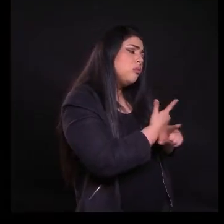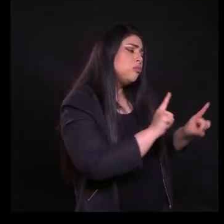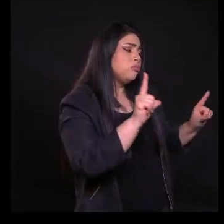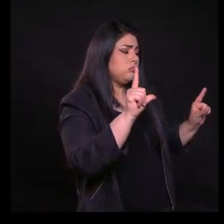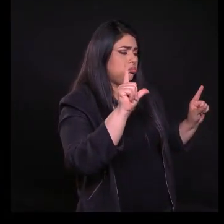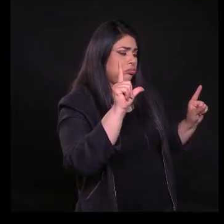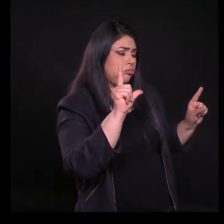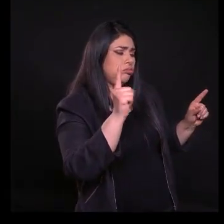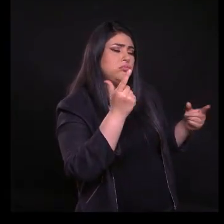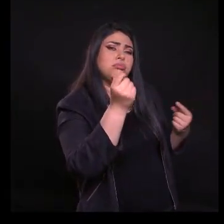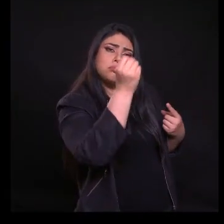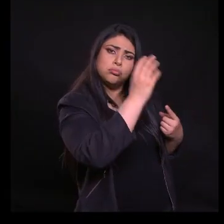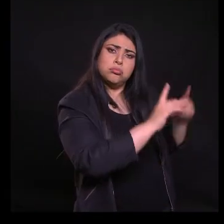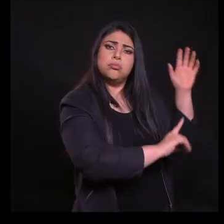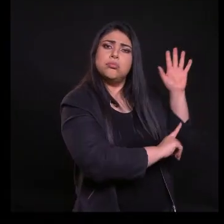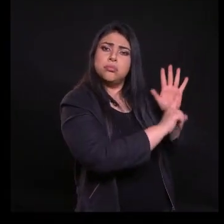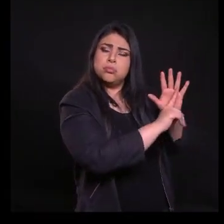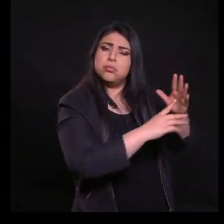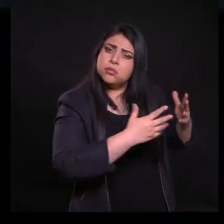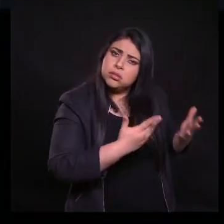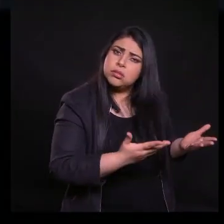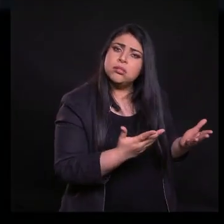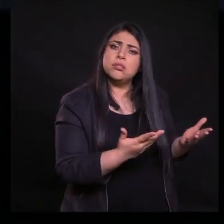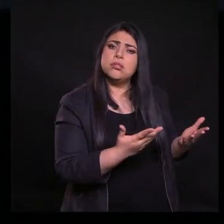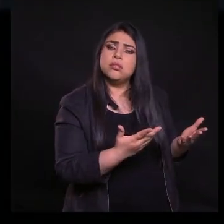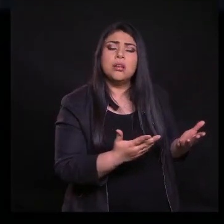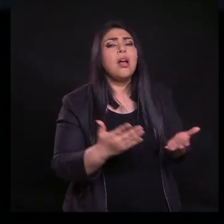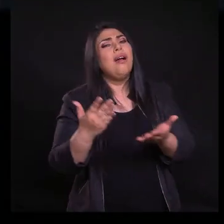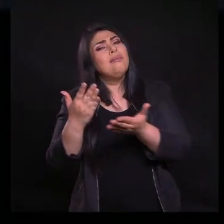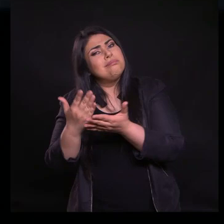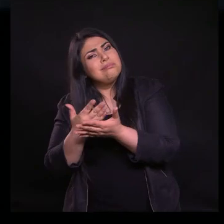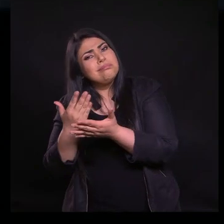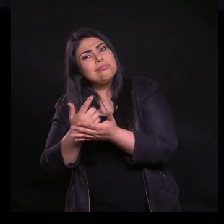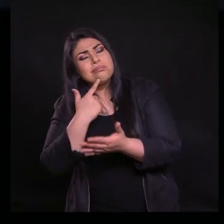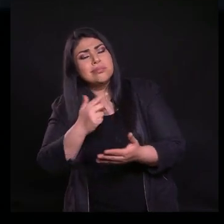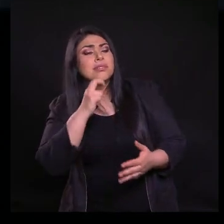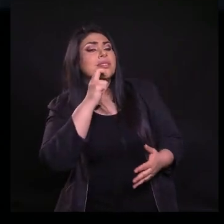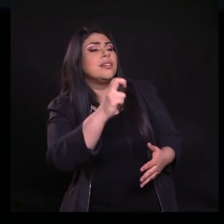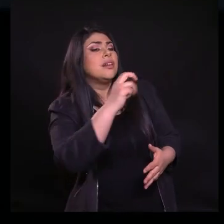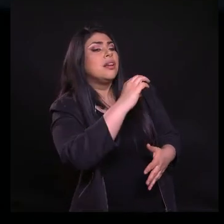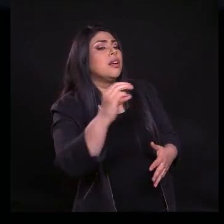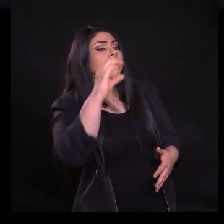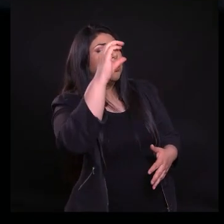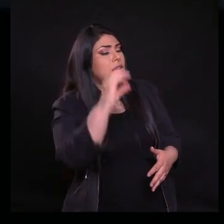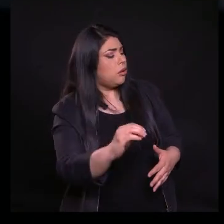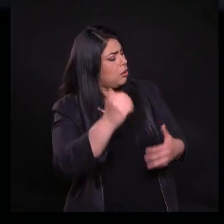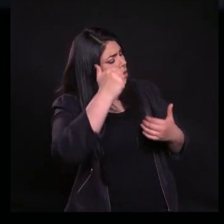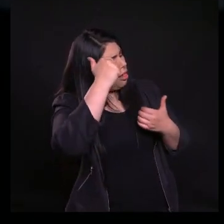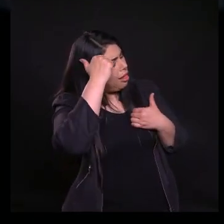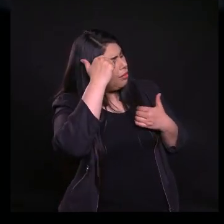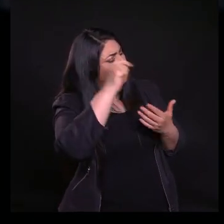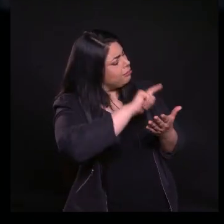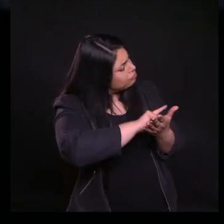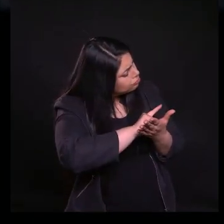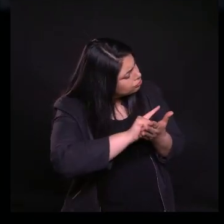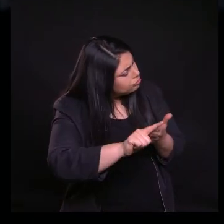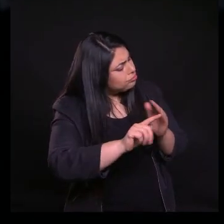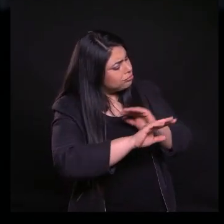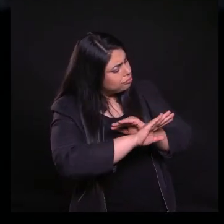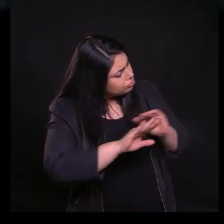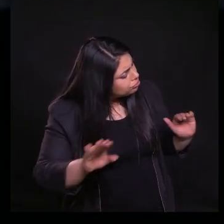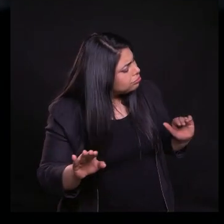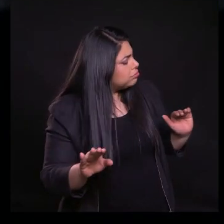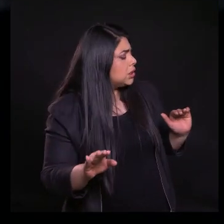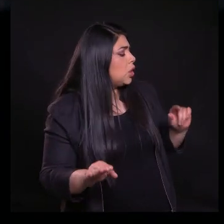lo aprovecha y no vive enriquecido porque si en mi palabra dice que en esa cruz lleve sus enfermedades y sus dolores entonces por qué no